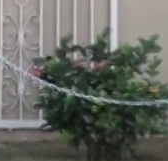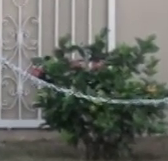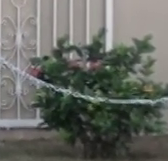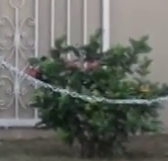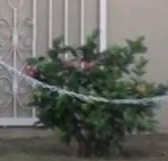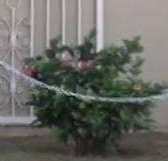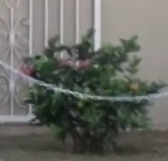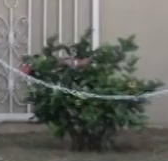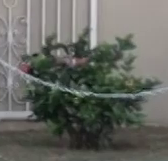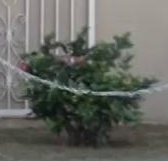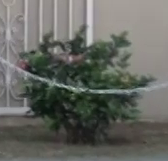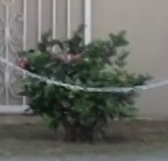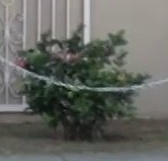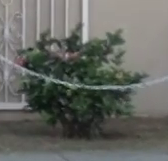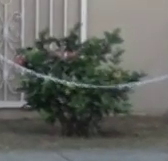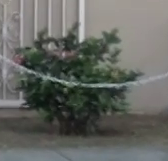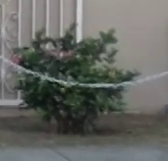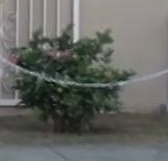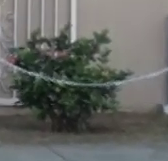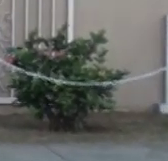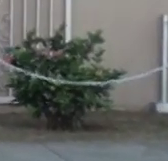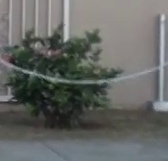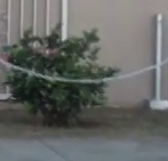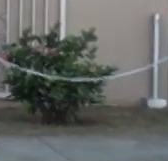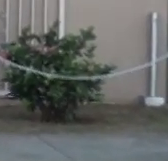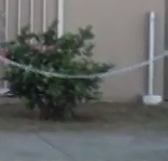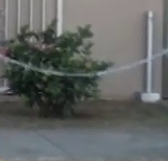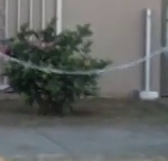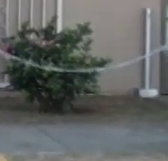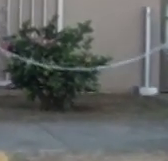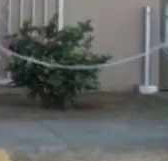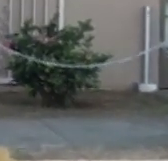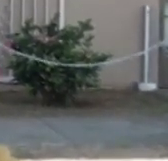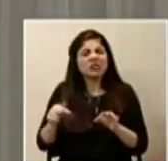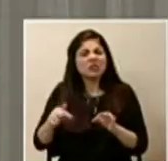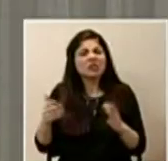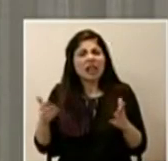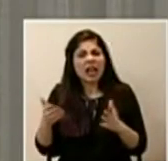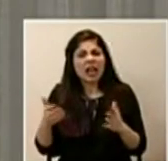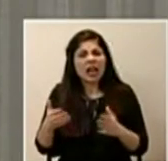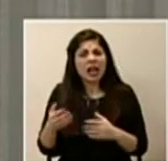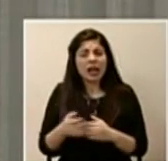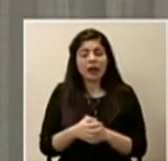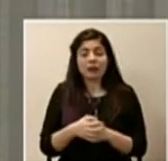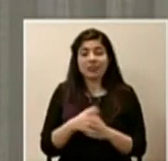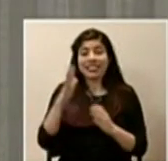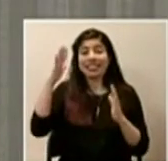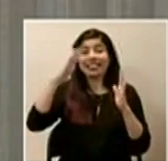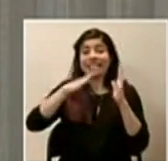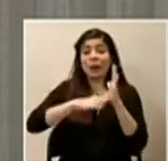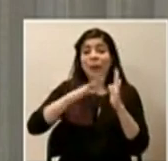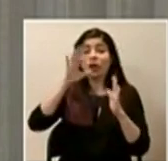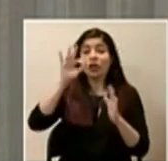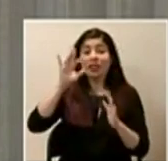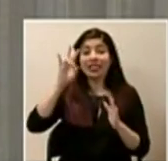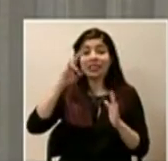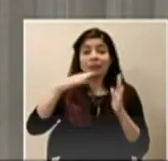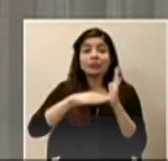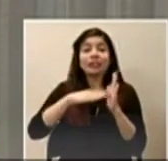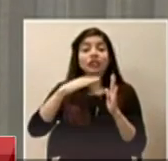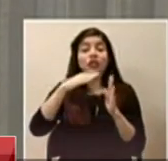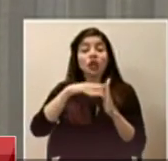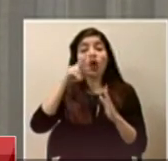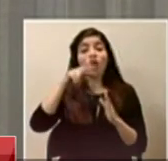primera entrega. El IMAS ha tomado una decisión y esa decisión ha sido redireccionar 5.097 millones